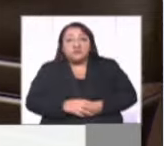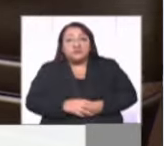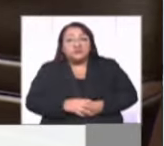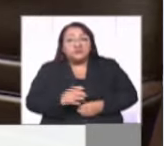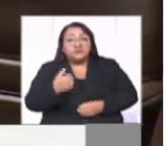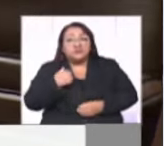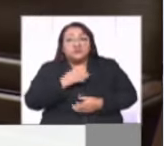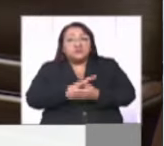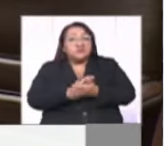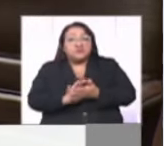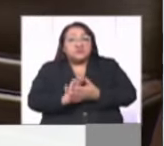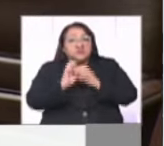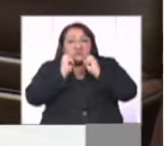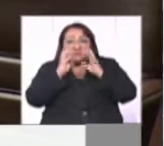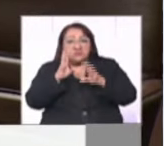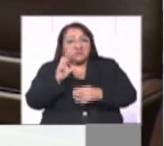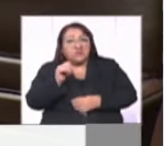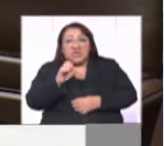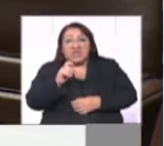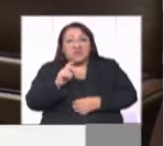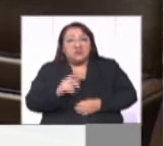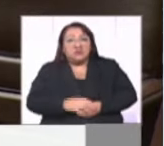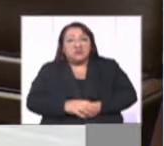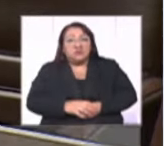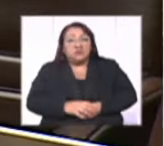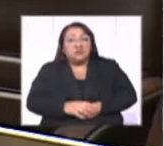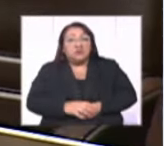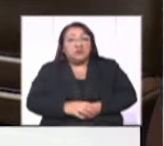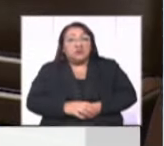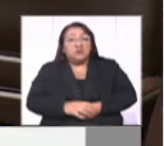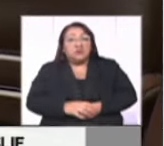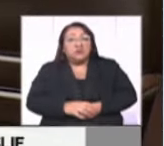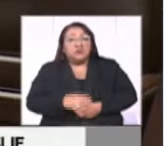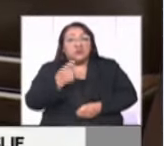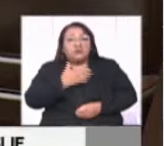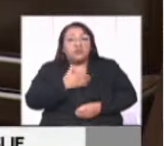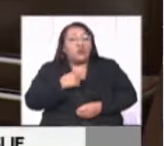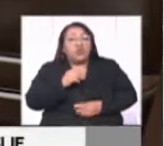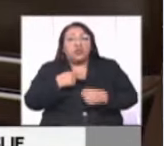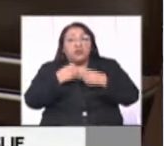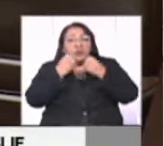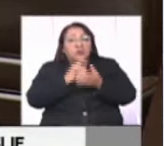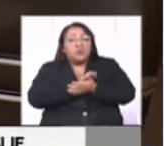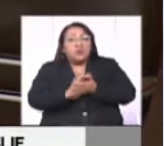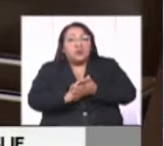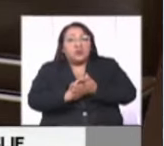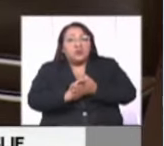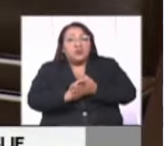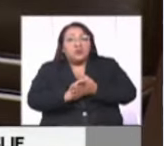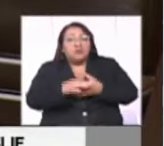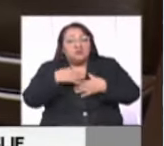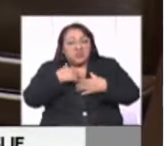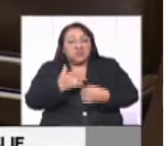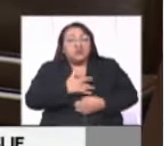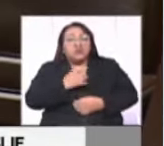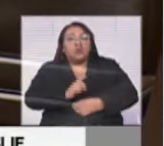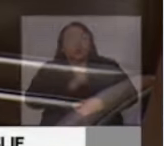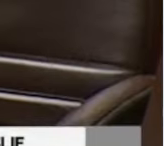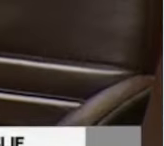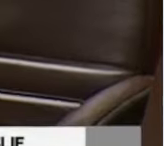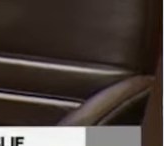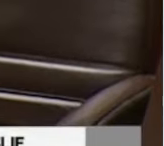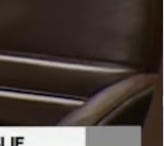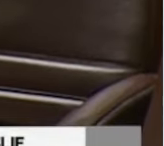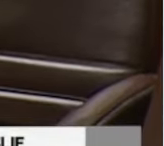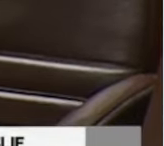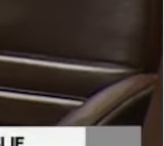tengo ninguna vergüenza de ser actriz. Diríjase a la mesa, por favor. Señor presidente, no tengo ninguna vergüenza. Me siento muy orgullosa de mi profesión.